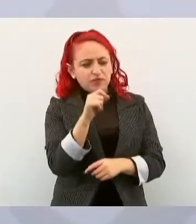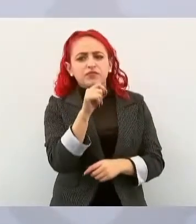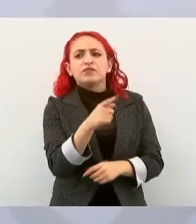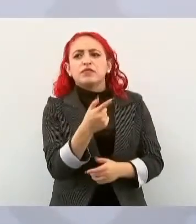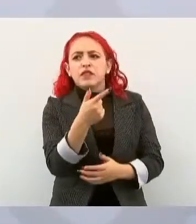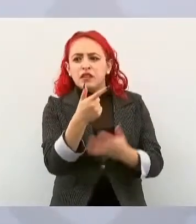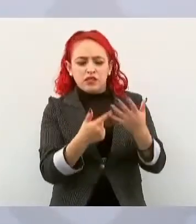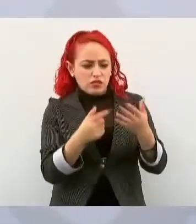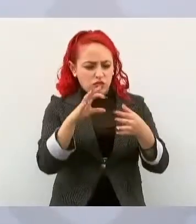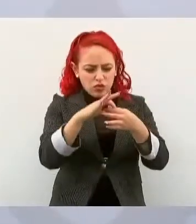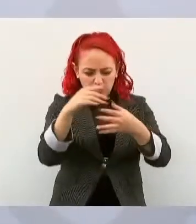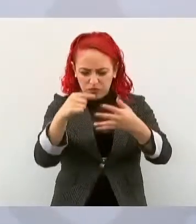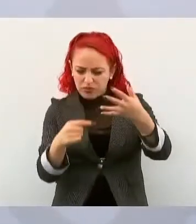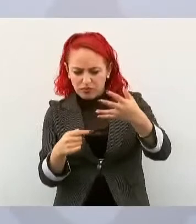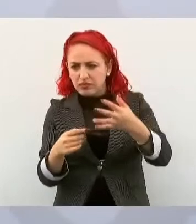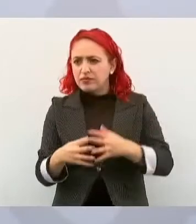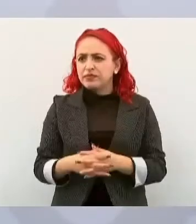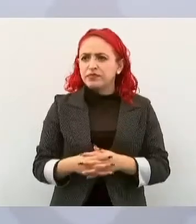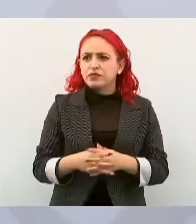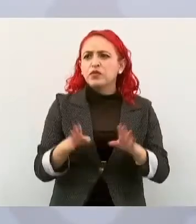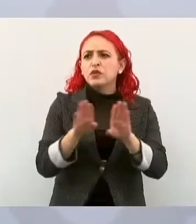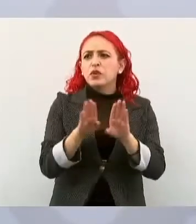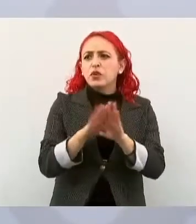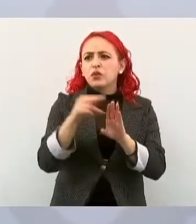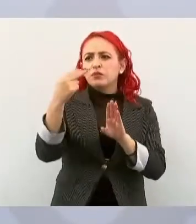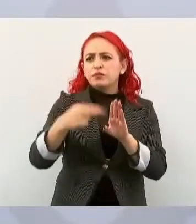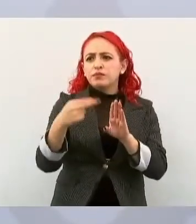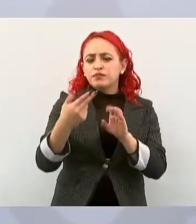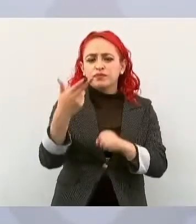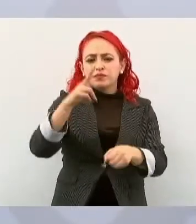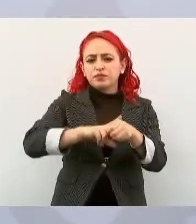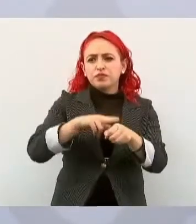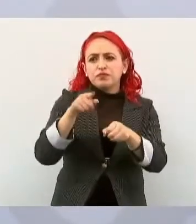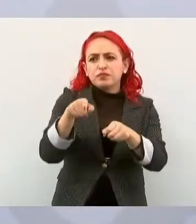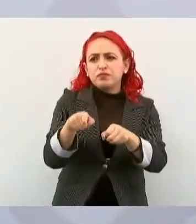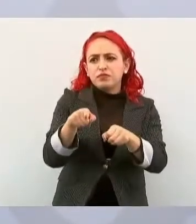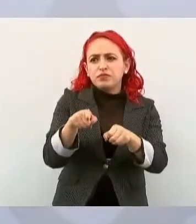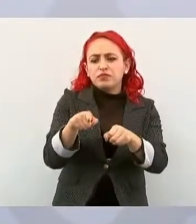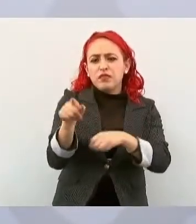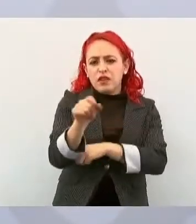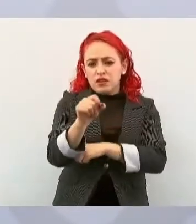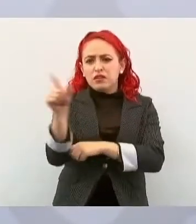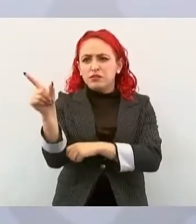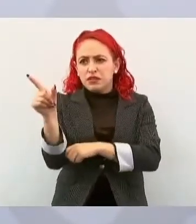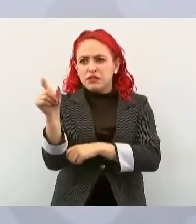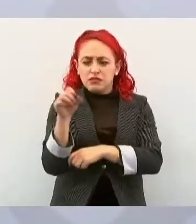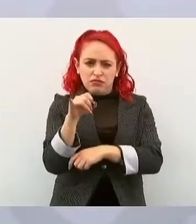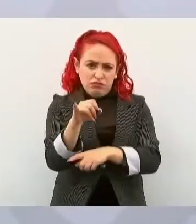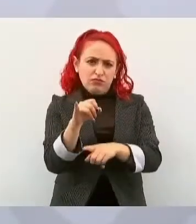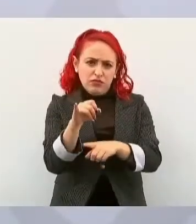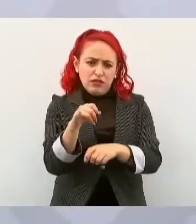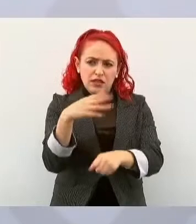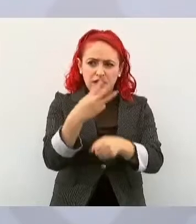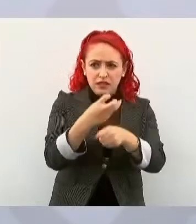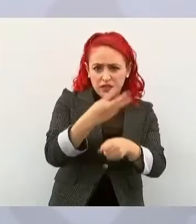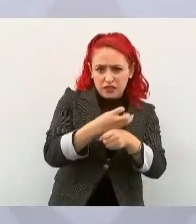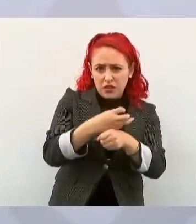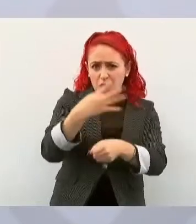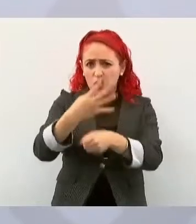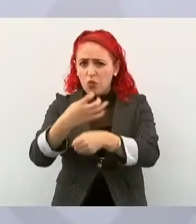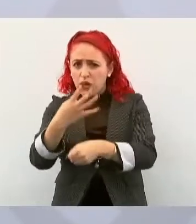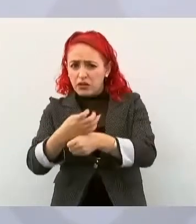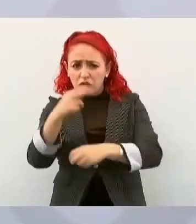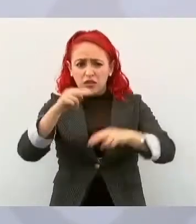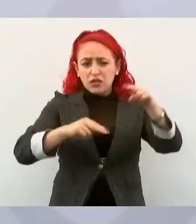en la nomenclatura. ¿Cómo llamaríamos a este hospital? ¿De especialidades, sí? ¿De tercero o de